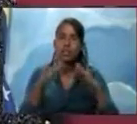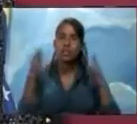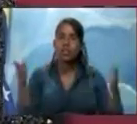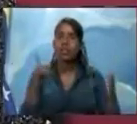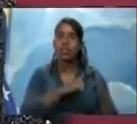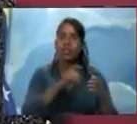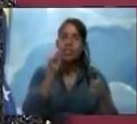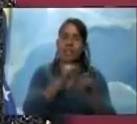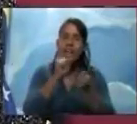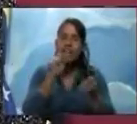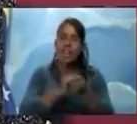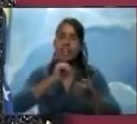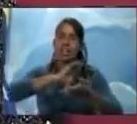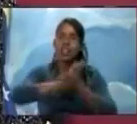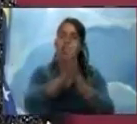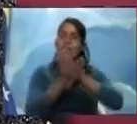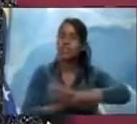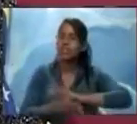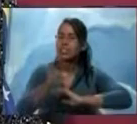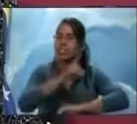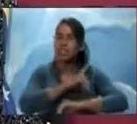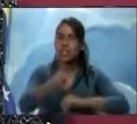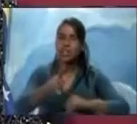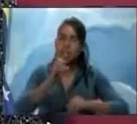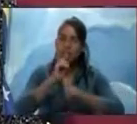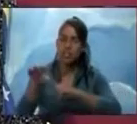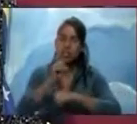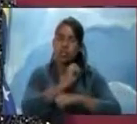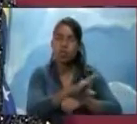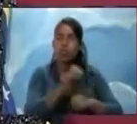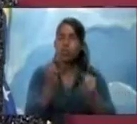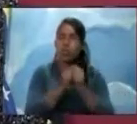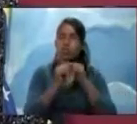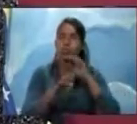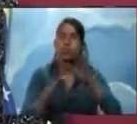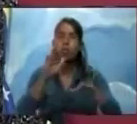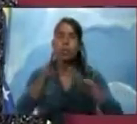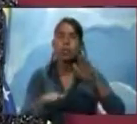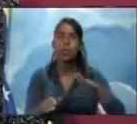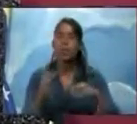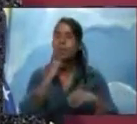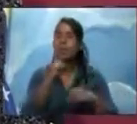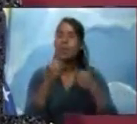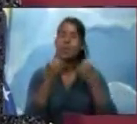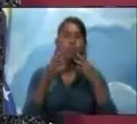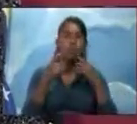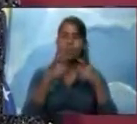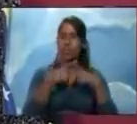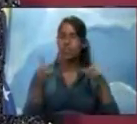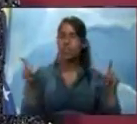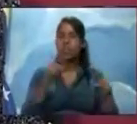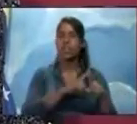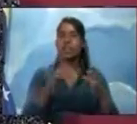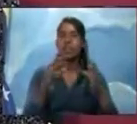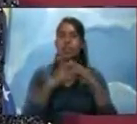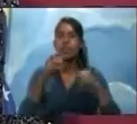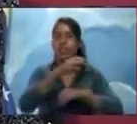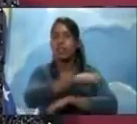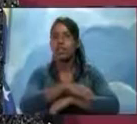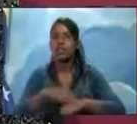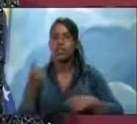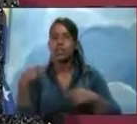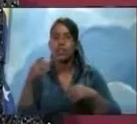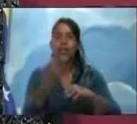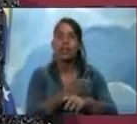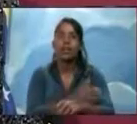hierro, devoraba y desmenuzaba y las obras hollaba con sus pies y era muy diferente de todas las bestias que vi antes de ella